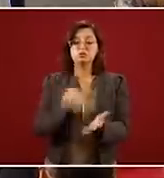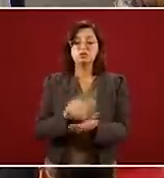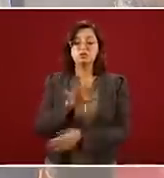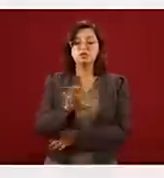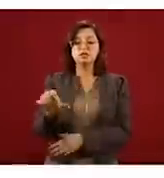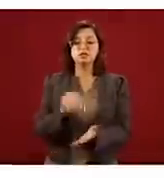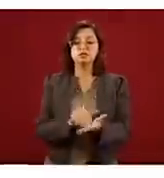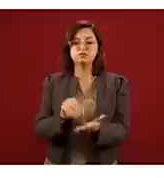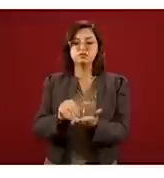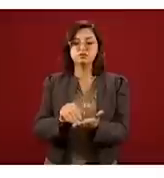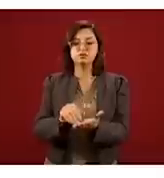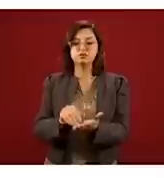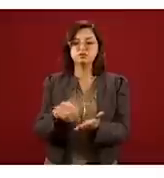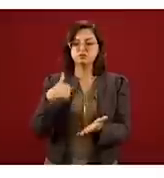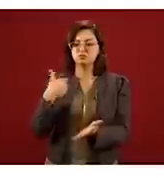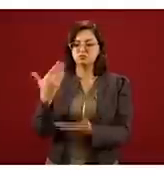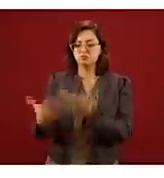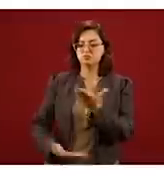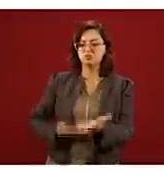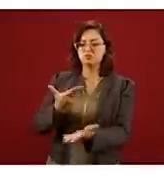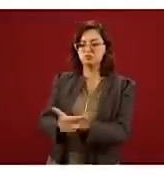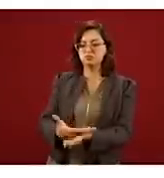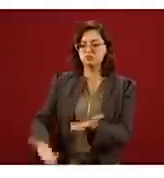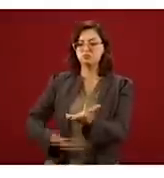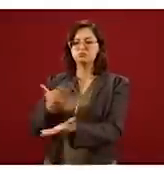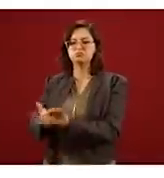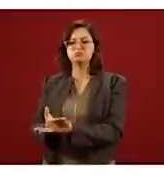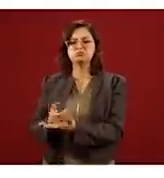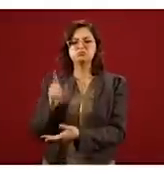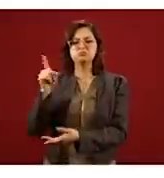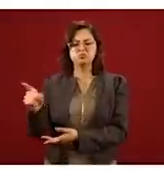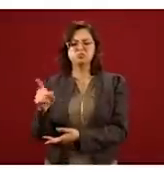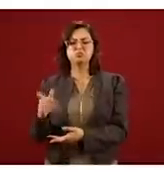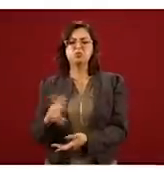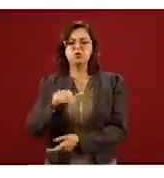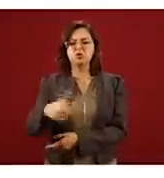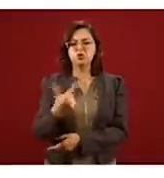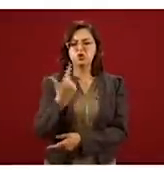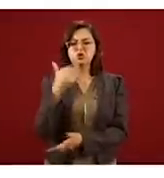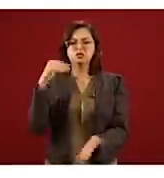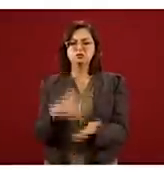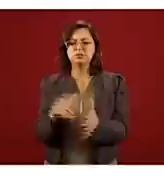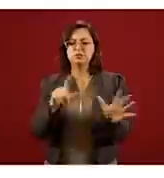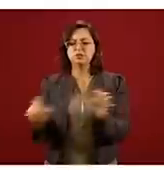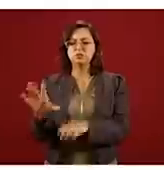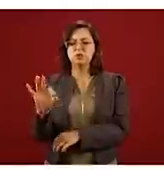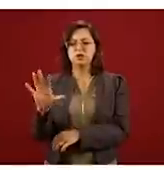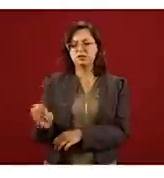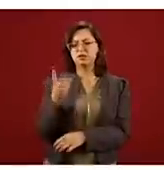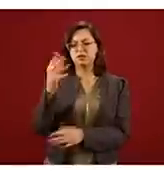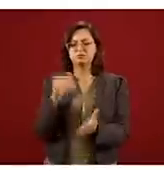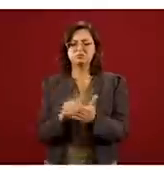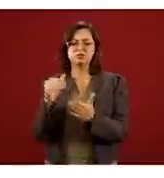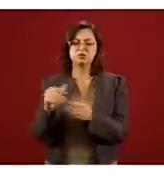que ofertamos. La demanda fue de 12.743 millones para el caso de 11